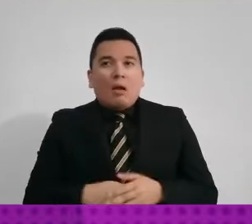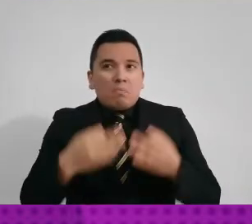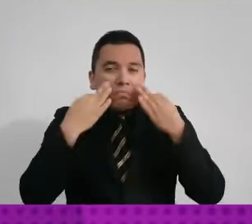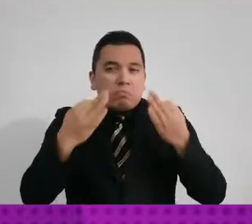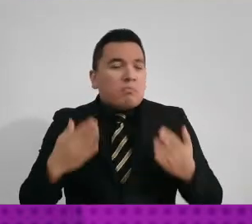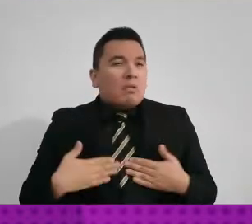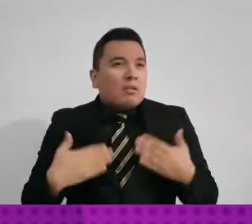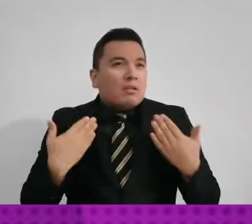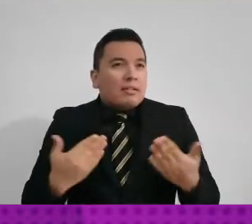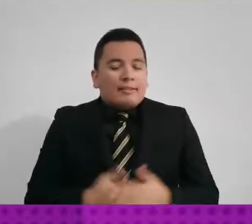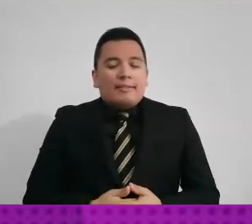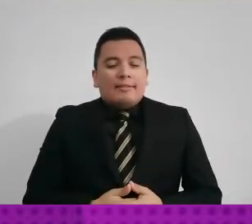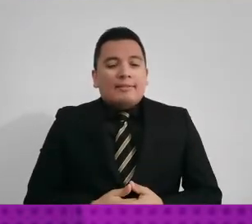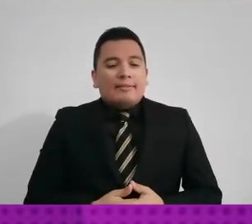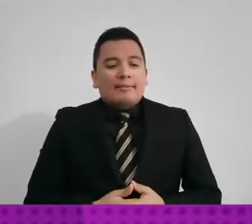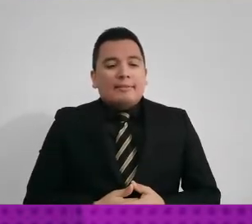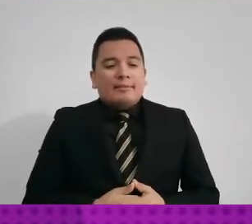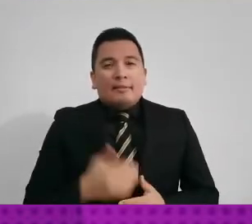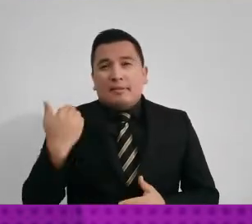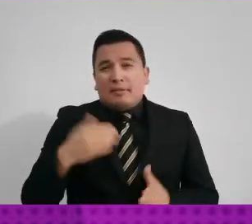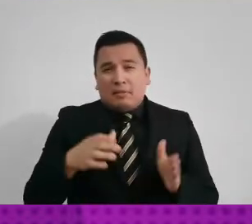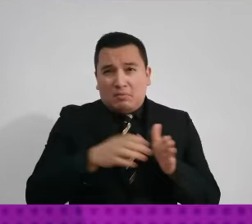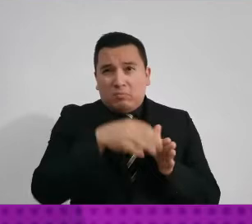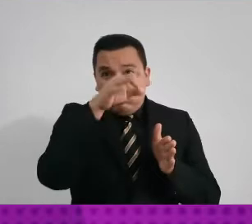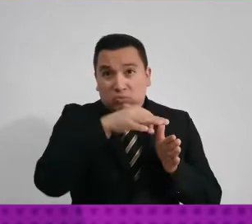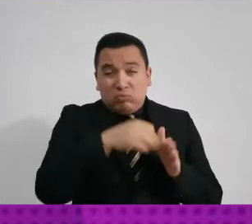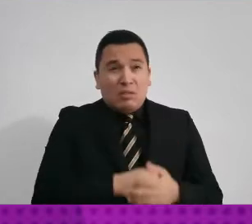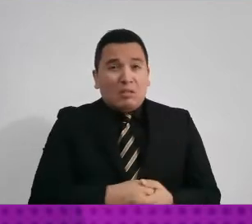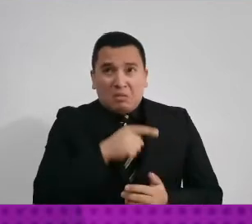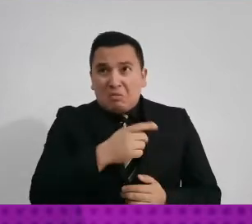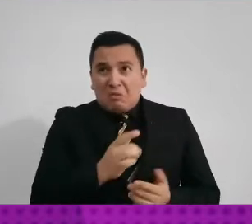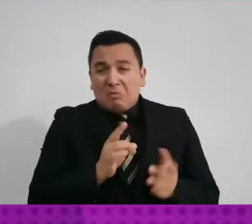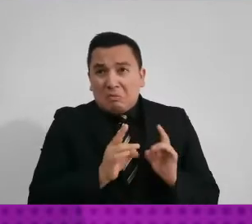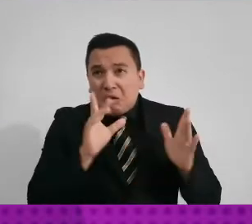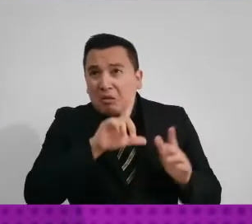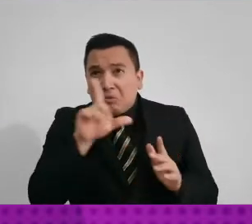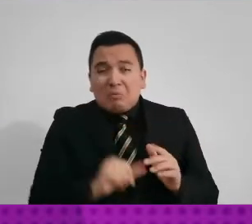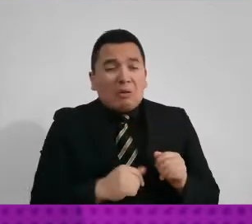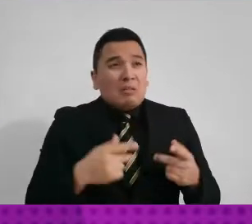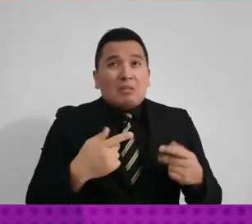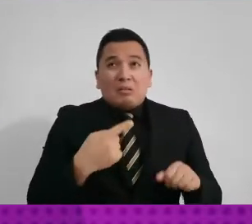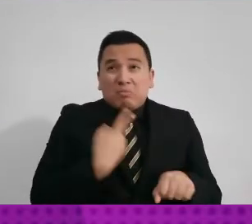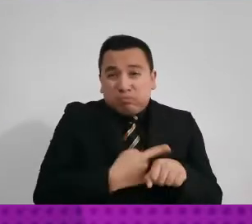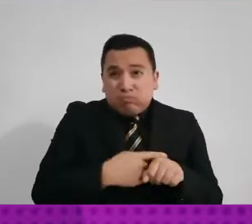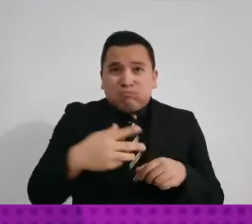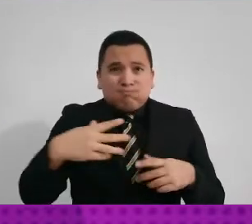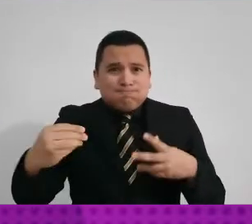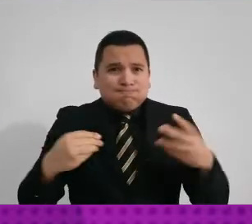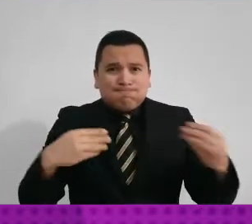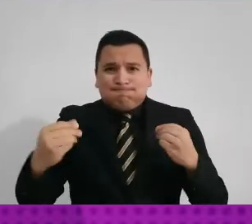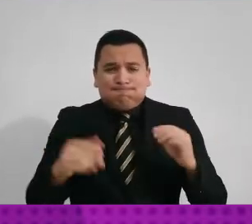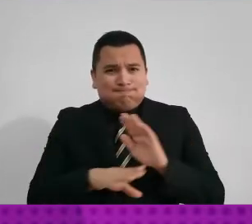ya hay una certeza de que el proceso electoral, el día de la jornada electoral, no tuvo ninguna repercusión en el